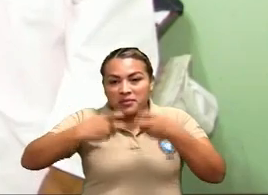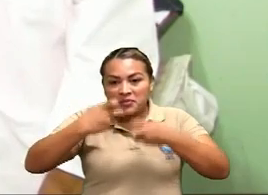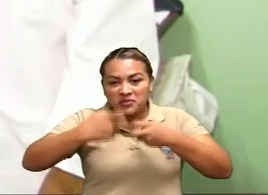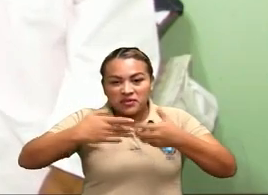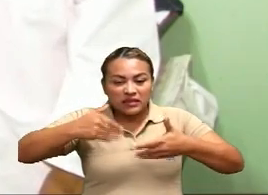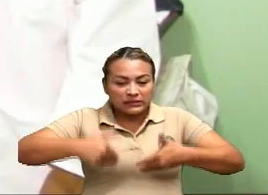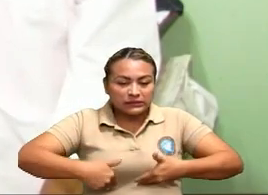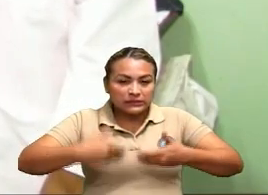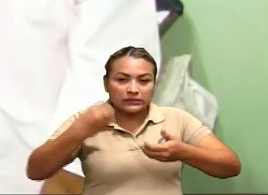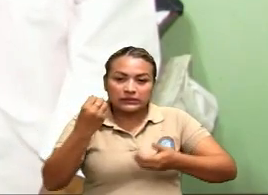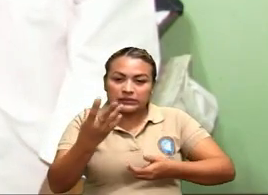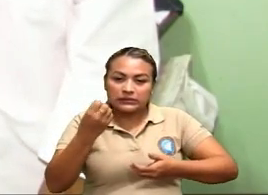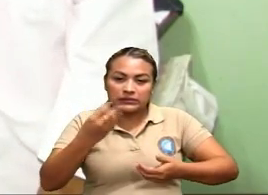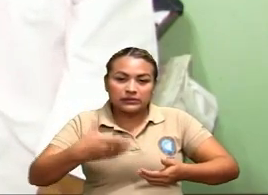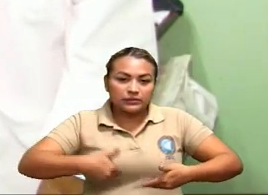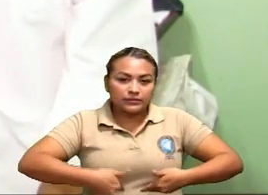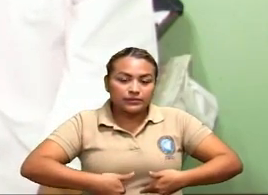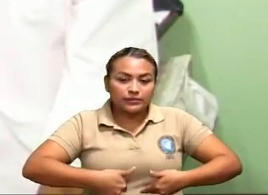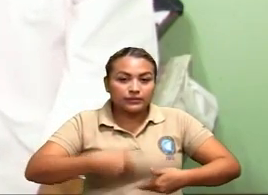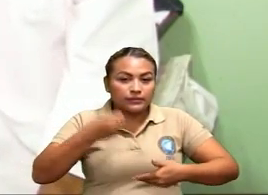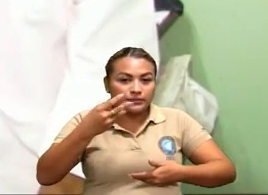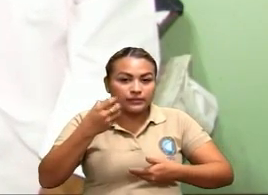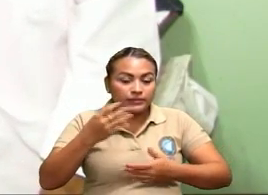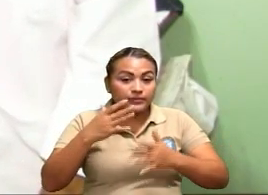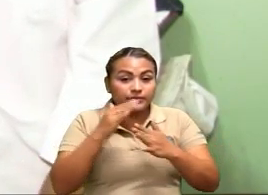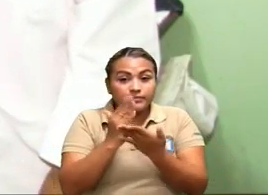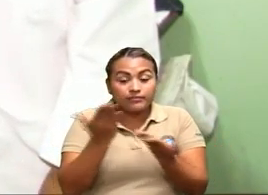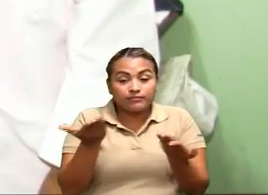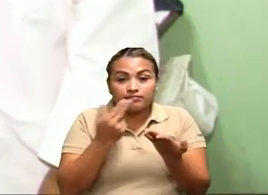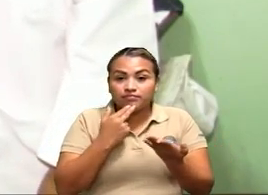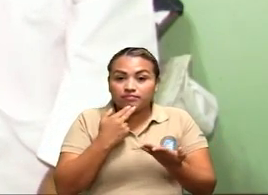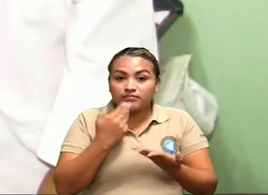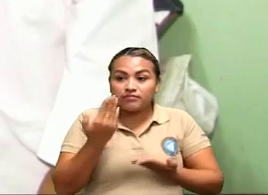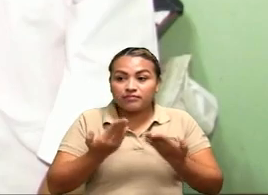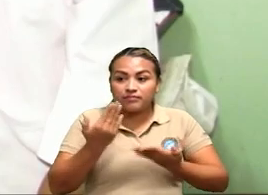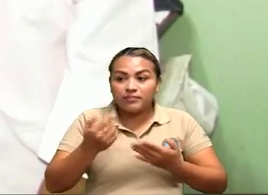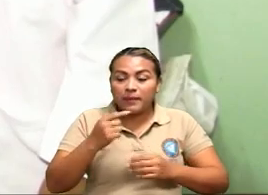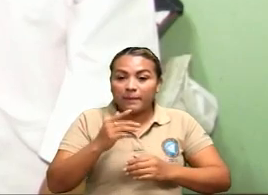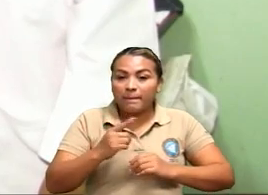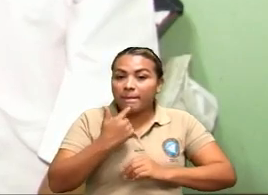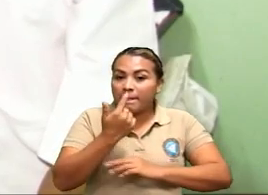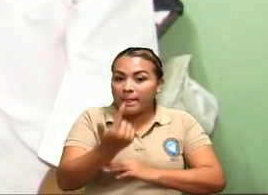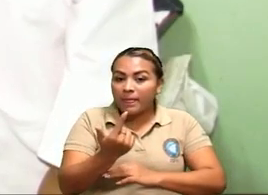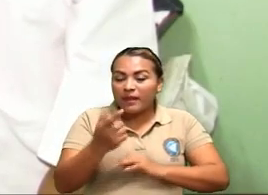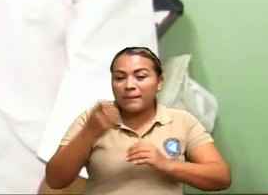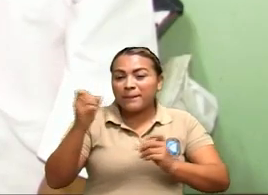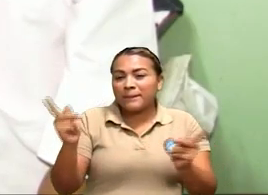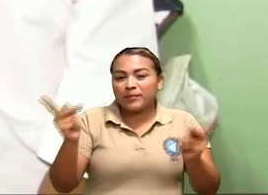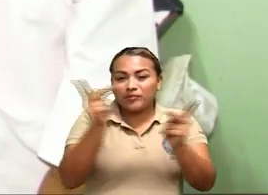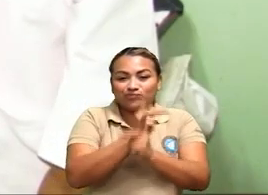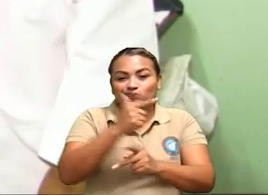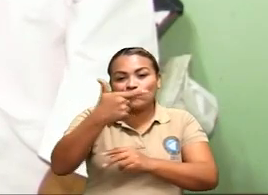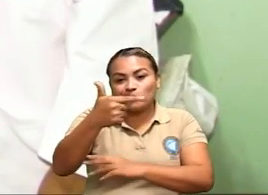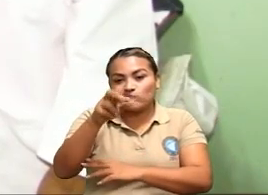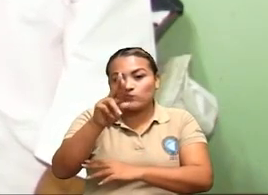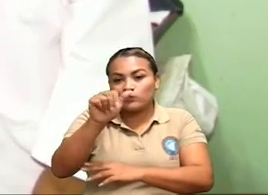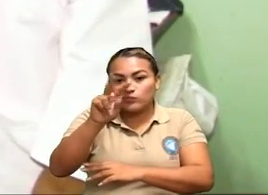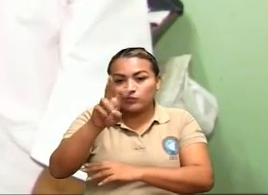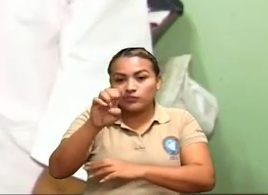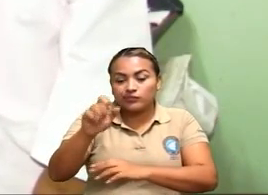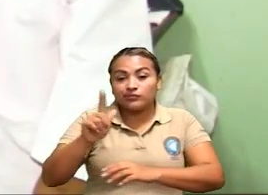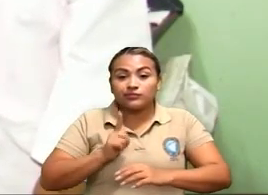dolor en el estómago, algo que cataloga a la sociedad nicaragüense como grave, porque en realidad tenemos que ir al